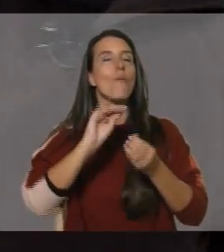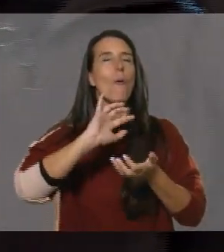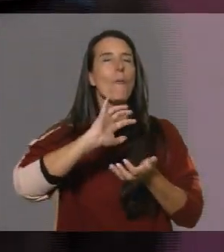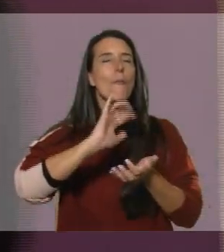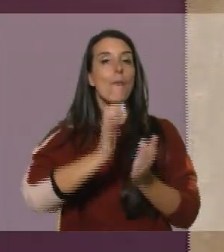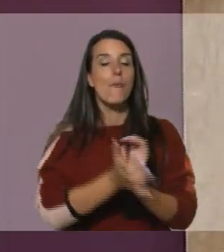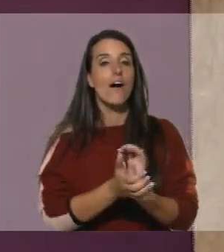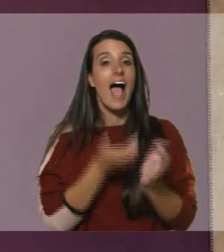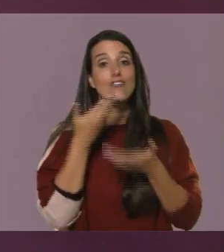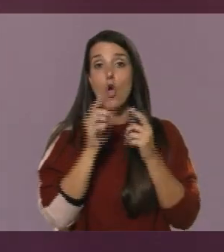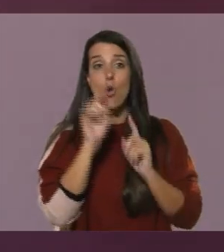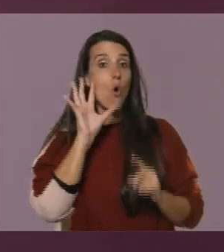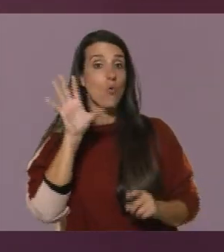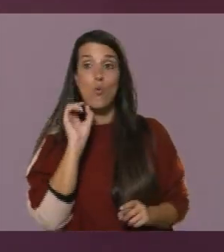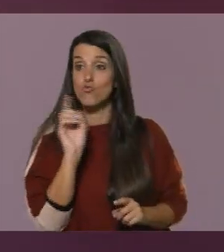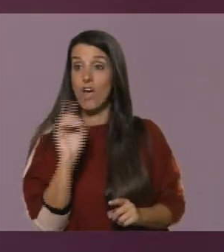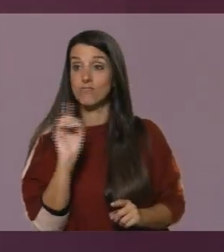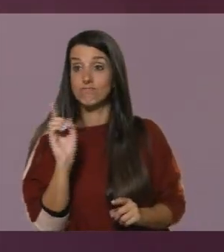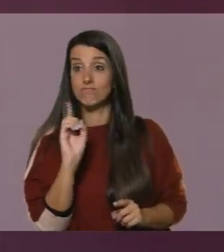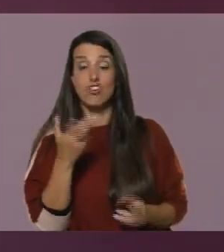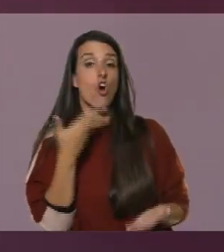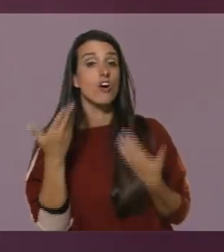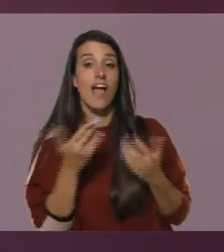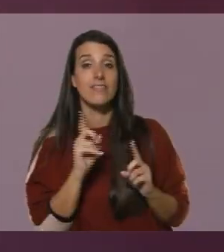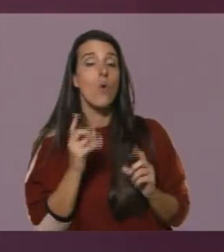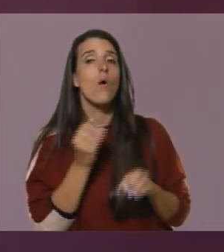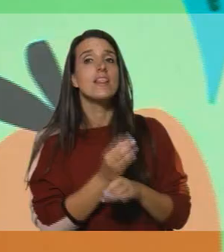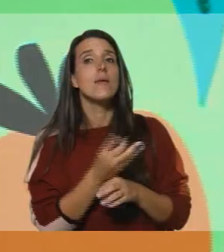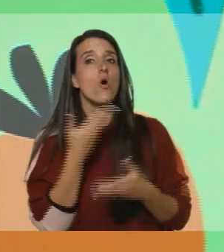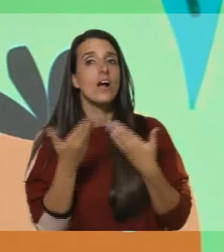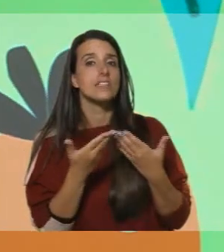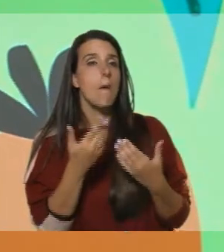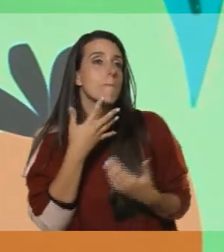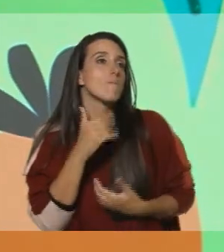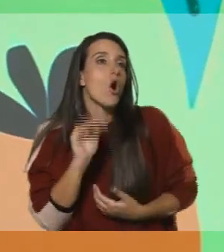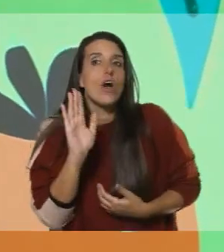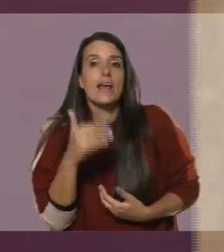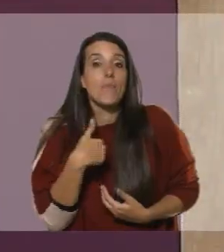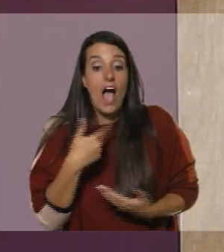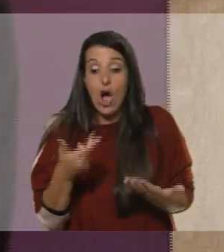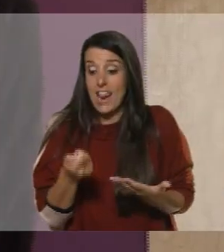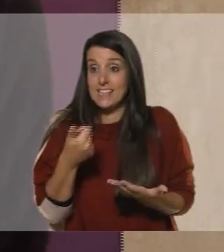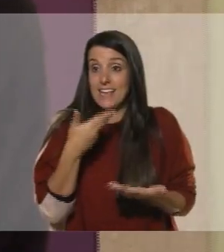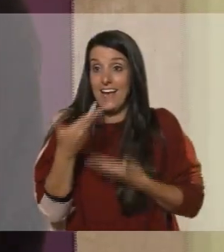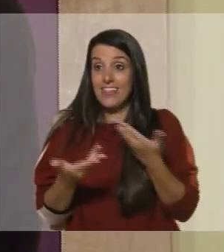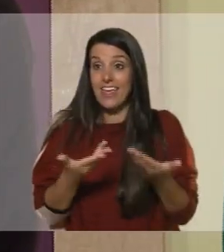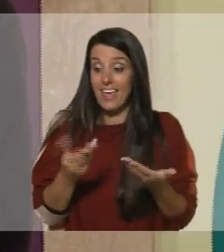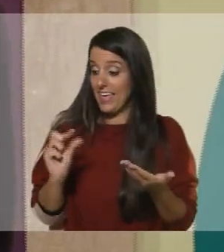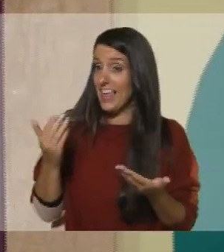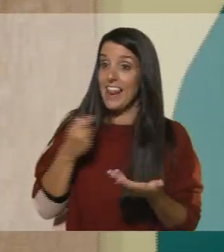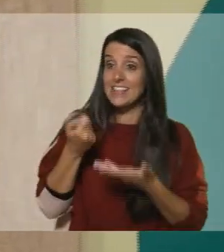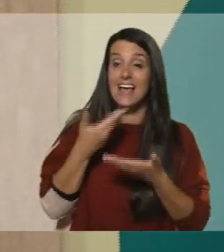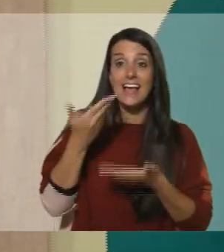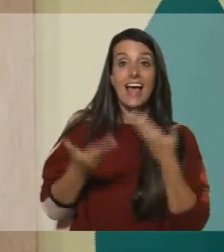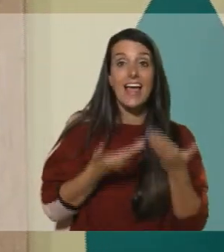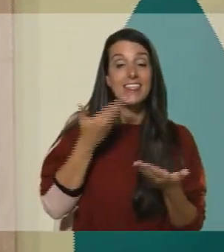extinción? Porque no se escuchan tanto, porque no se cantan. ¿Qué tipo de canciones? Y por ejemplo, la que canté ahora. Uh-huh. La de